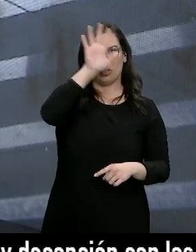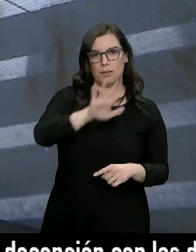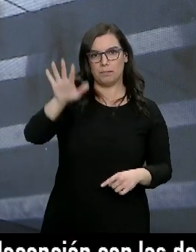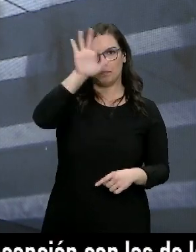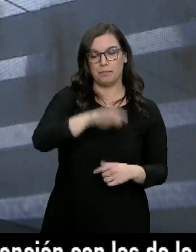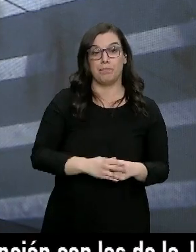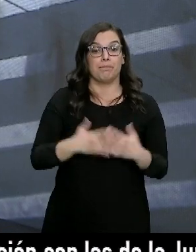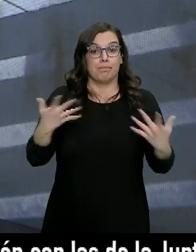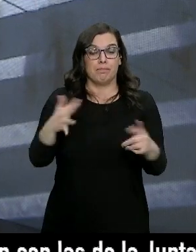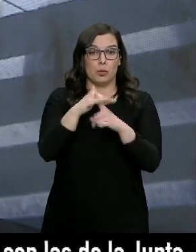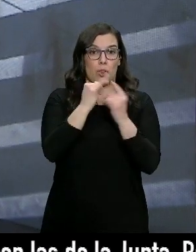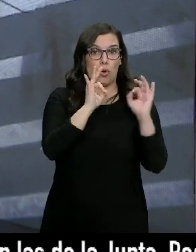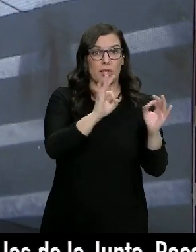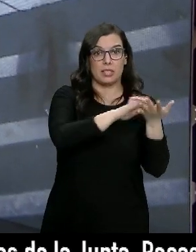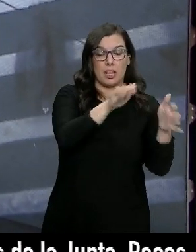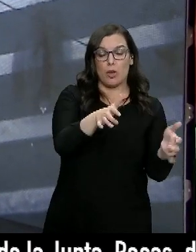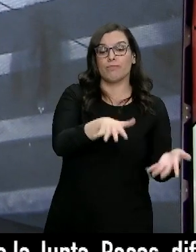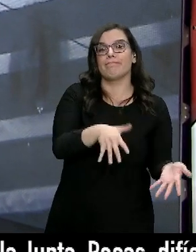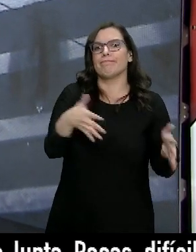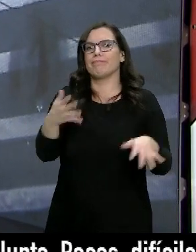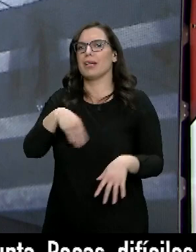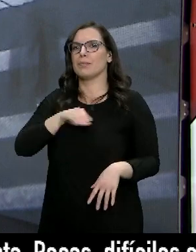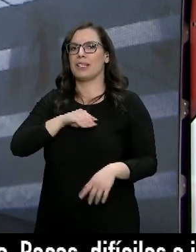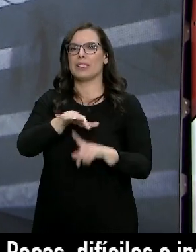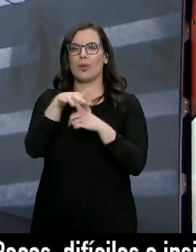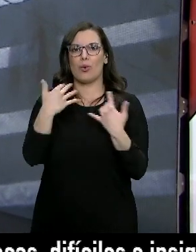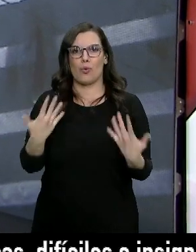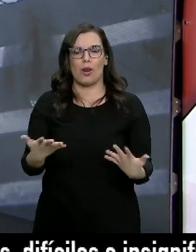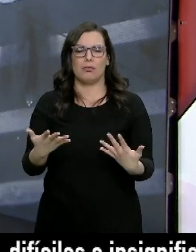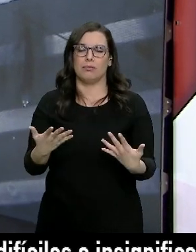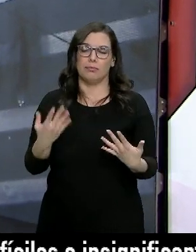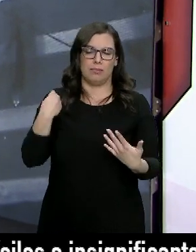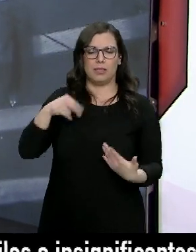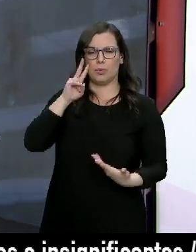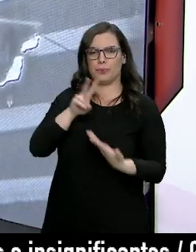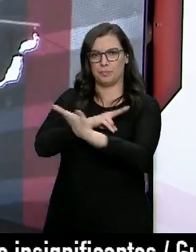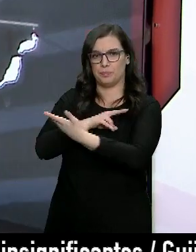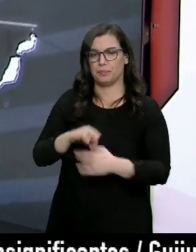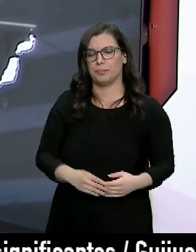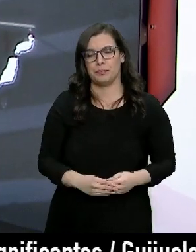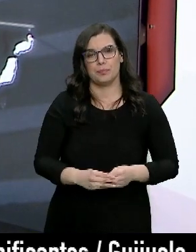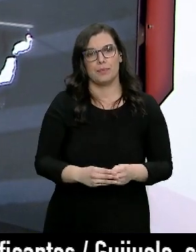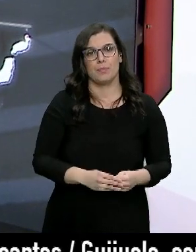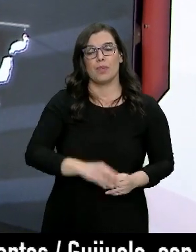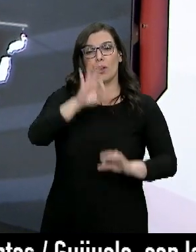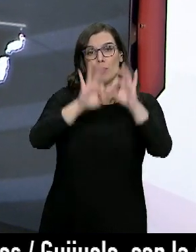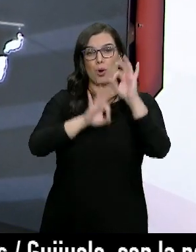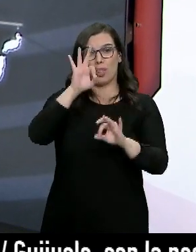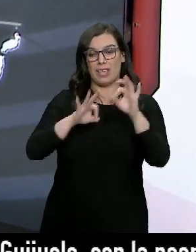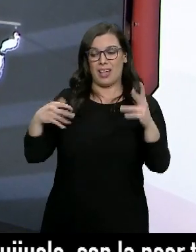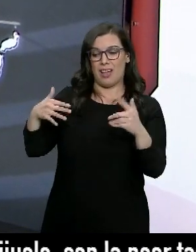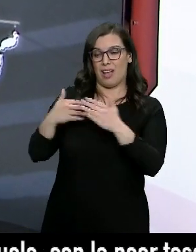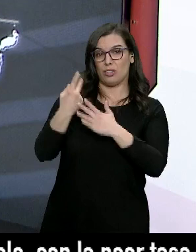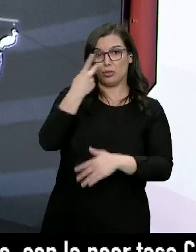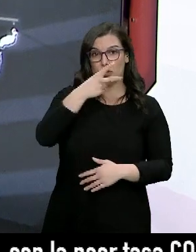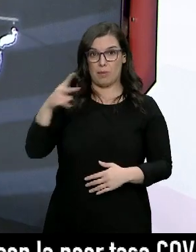Bueno, pues así están las cosas en Castilla y León y en España. La situación de los contagios es la que van a ver ahora. La incidencia acumulada a 14